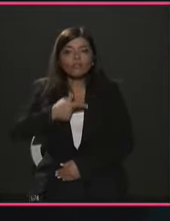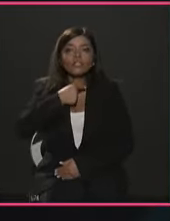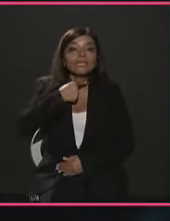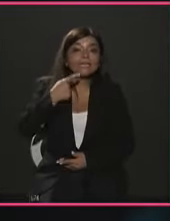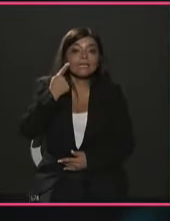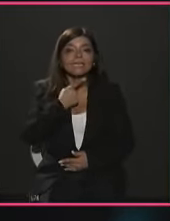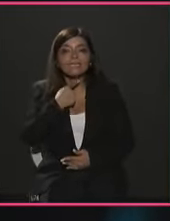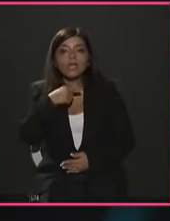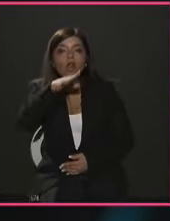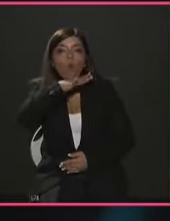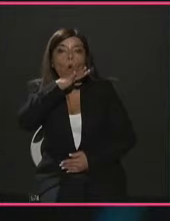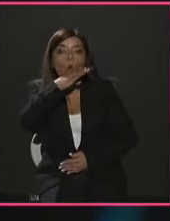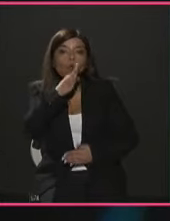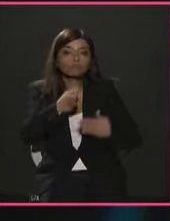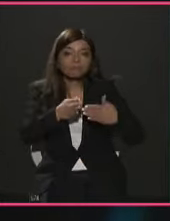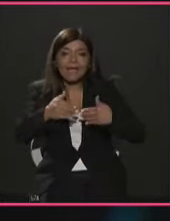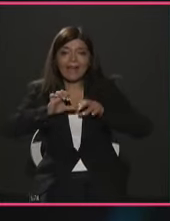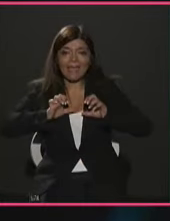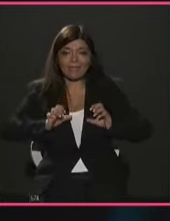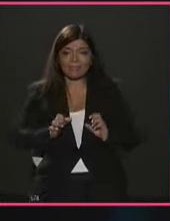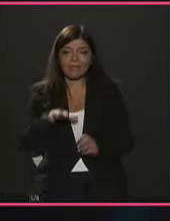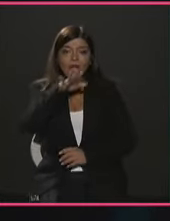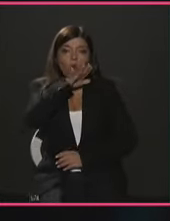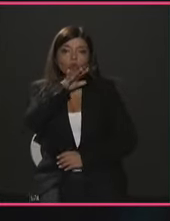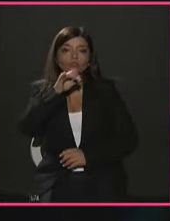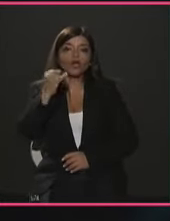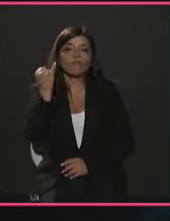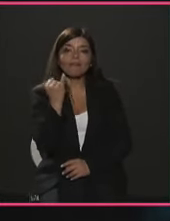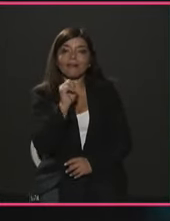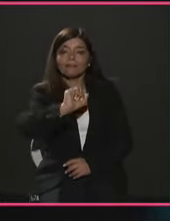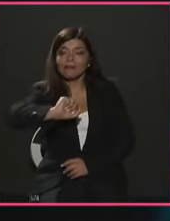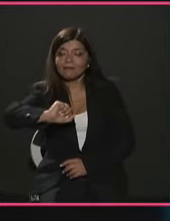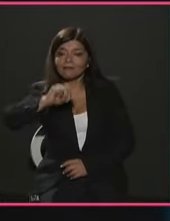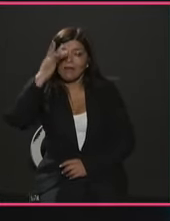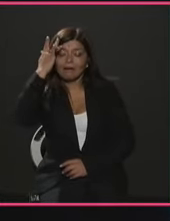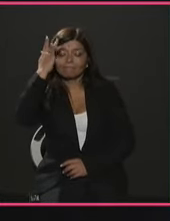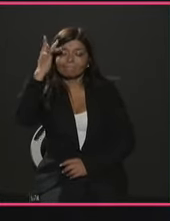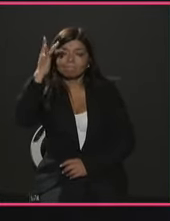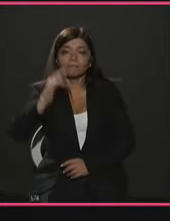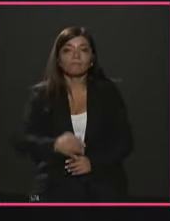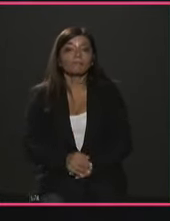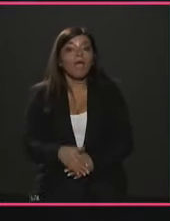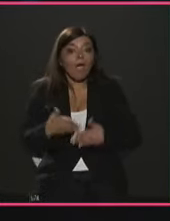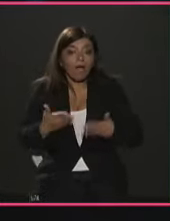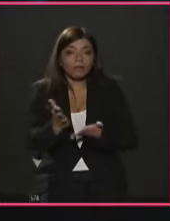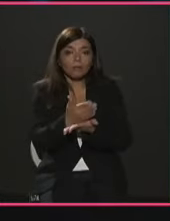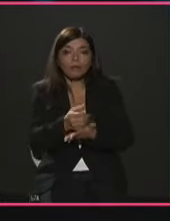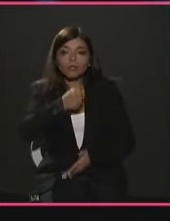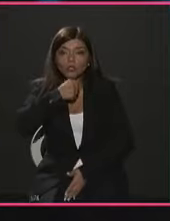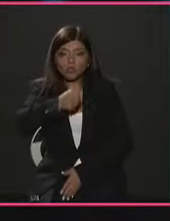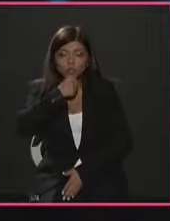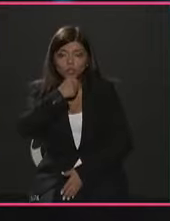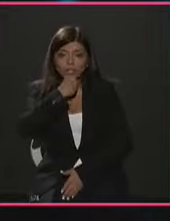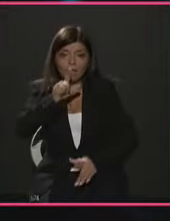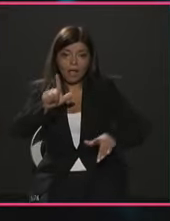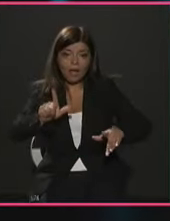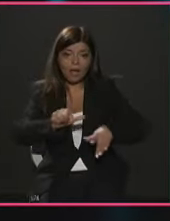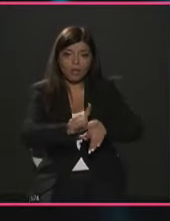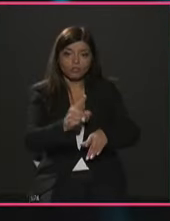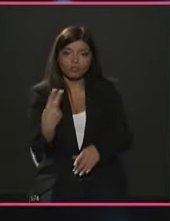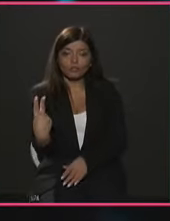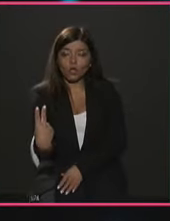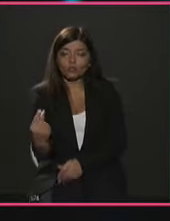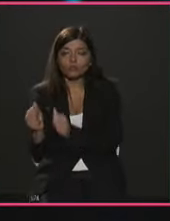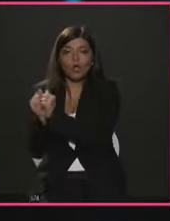de el uso los límites la ética en el uso de la Inteligencia artificial tenemos preparada una entrevista en el set do está mi